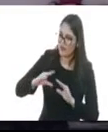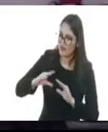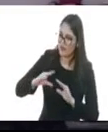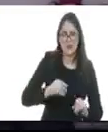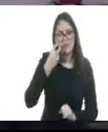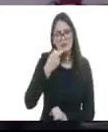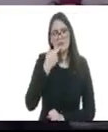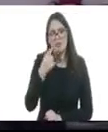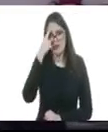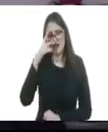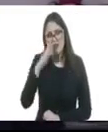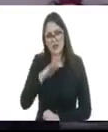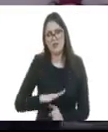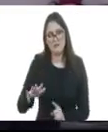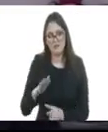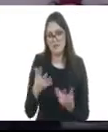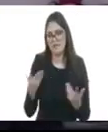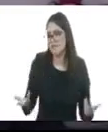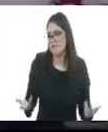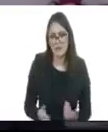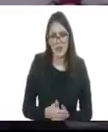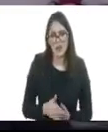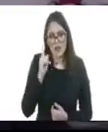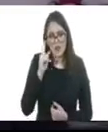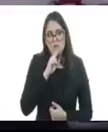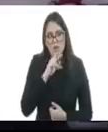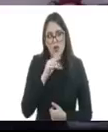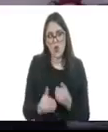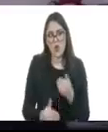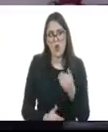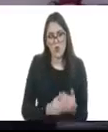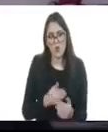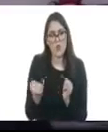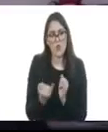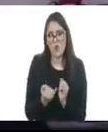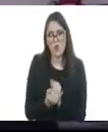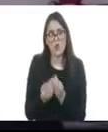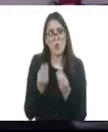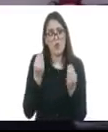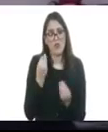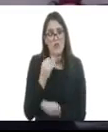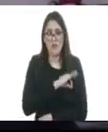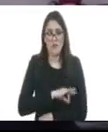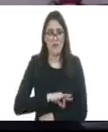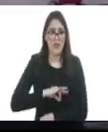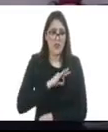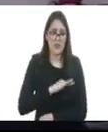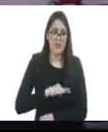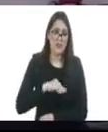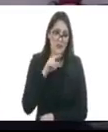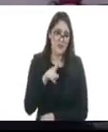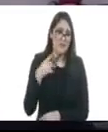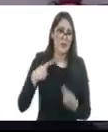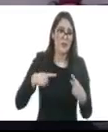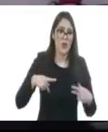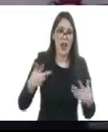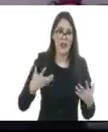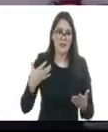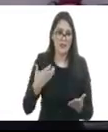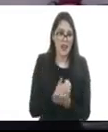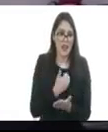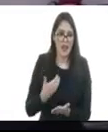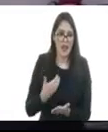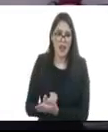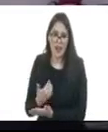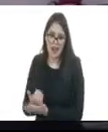y bueno, salga adelante, ¿no? Y por supuesto, muchas felicidades a los ganadores, ¿no? A Eliana